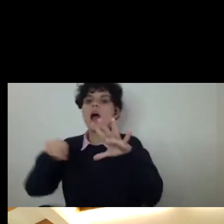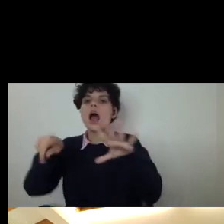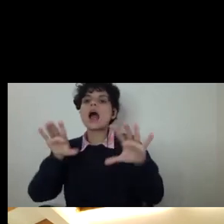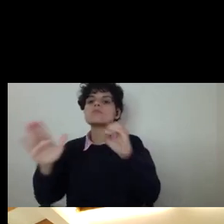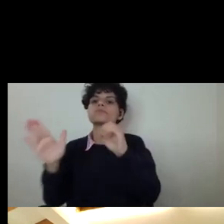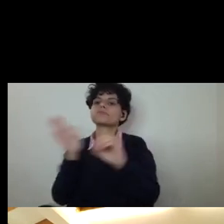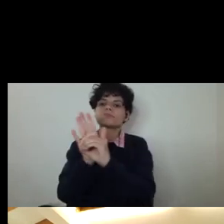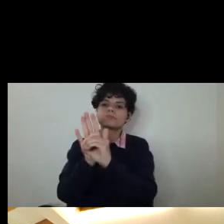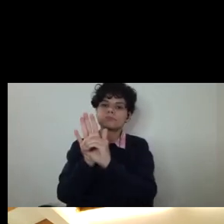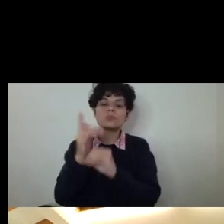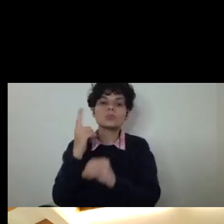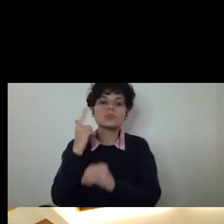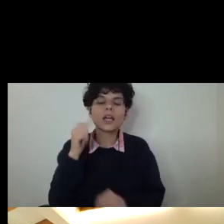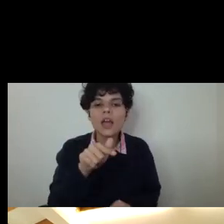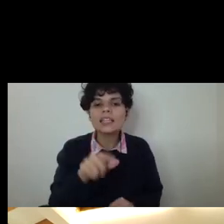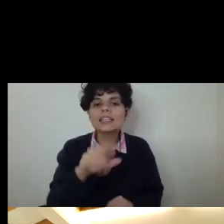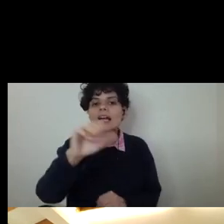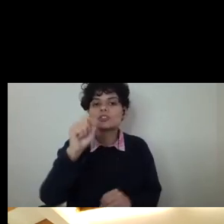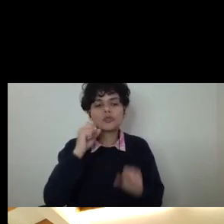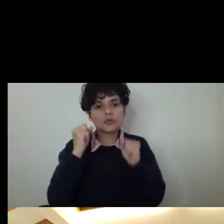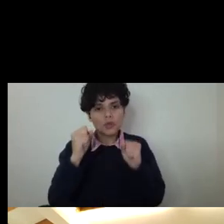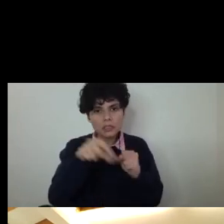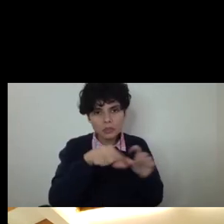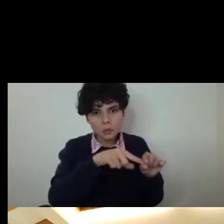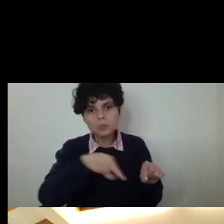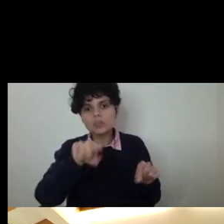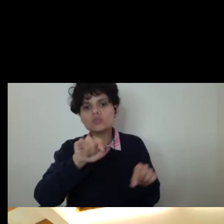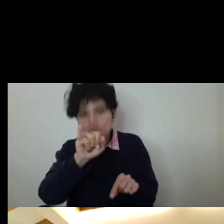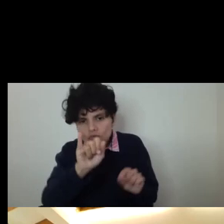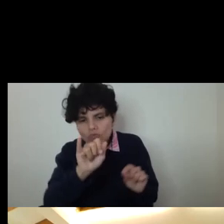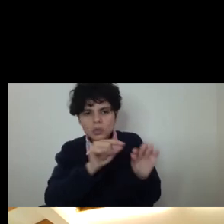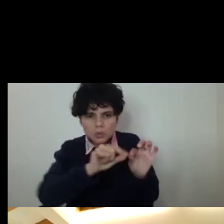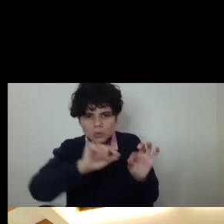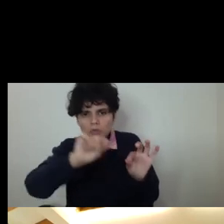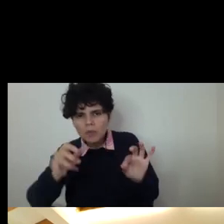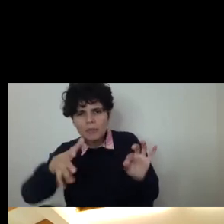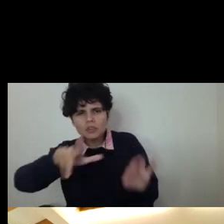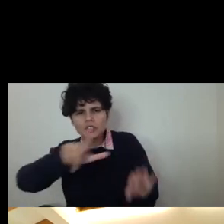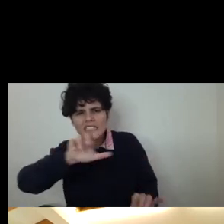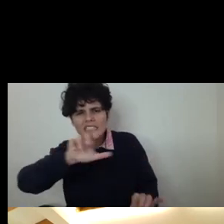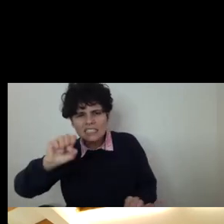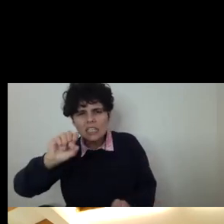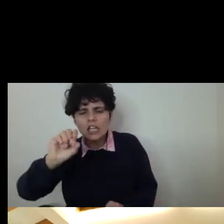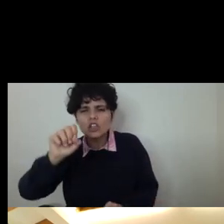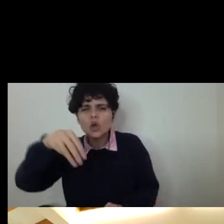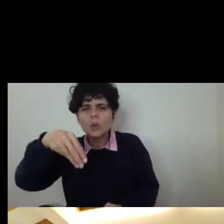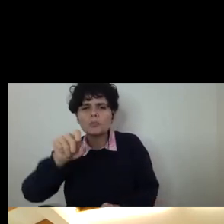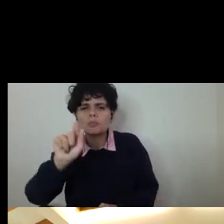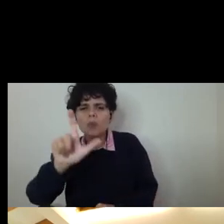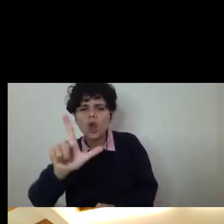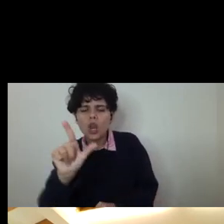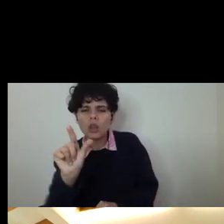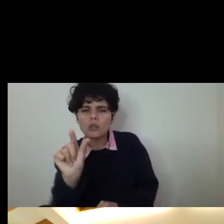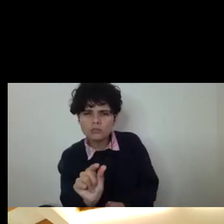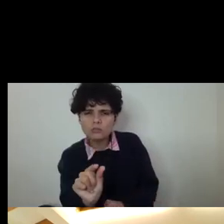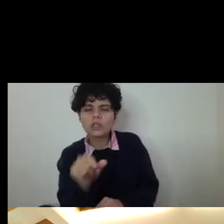de concentraciones de calcio, 100 micromolar, ¿no?, hasta 700 micromolar llegamos aquí, el canal todavía